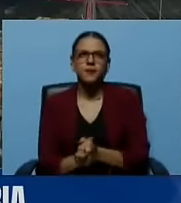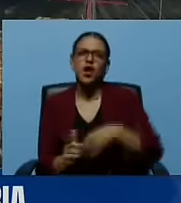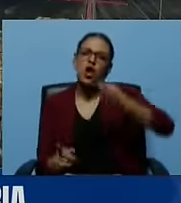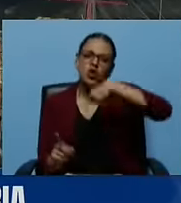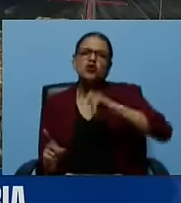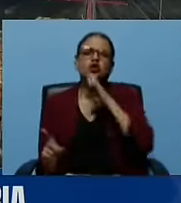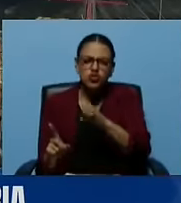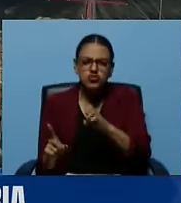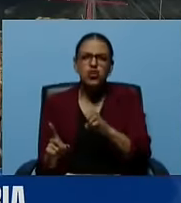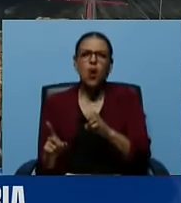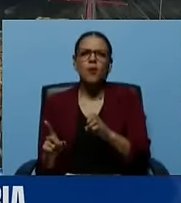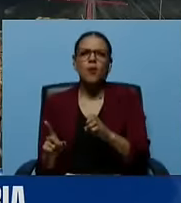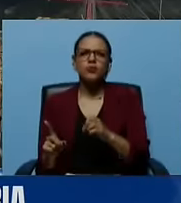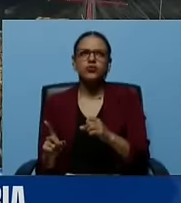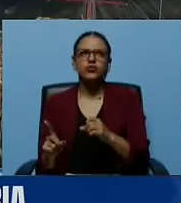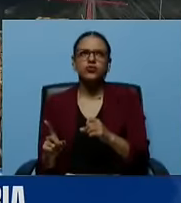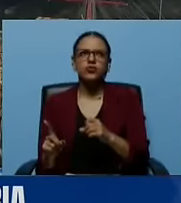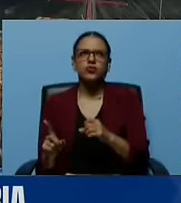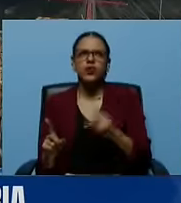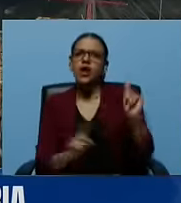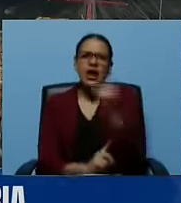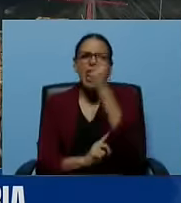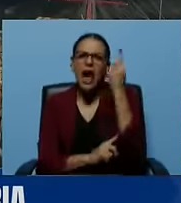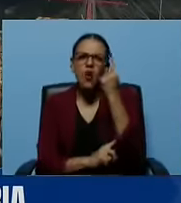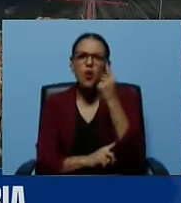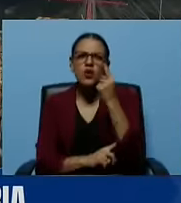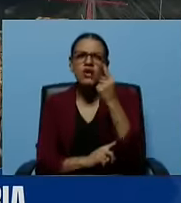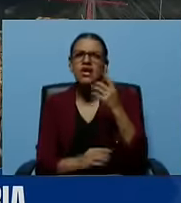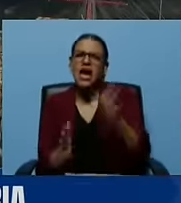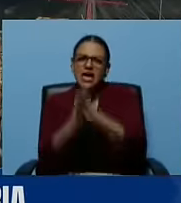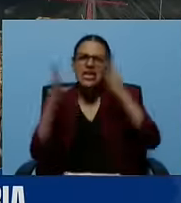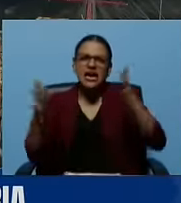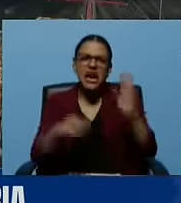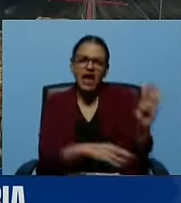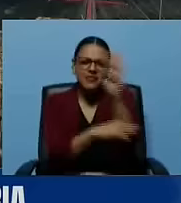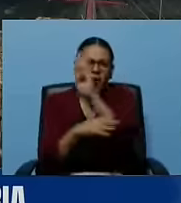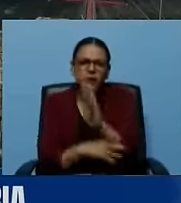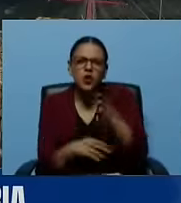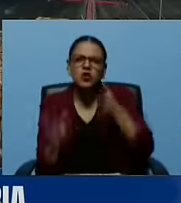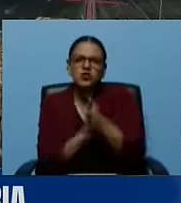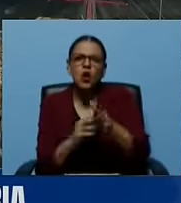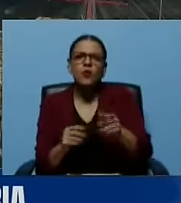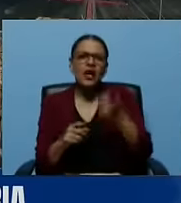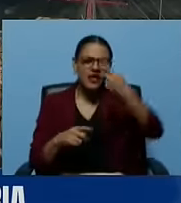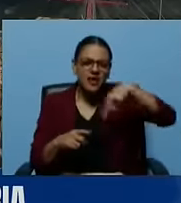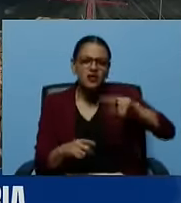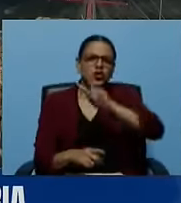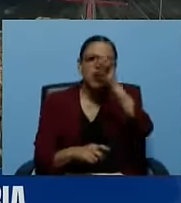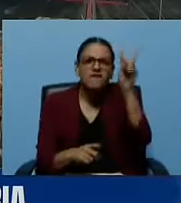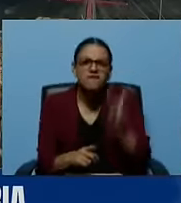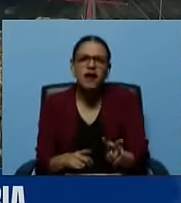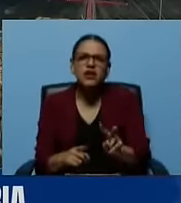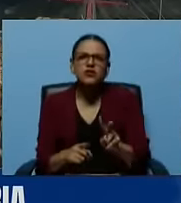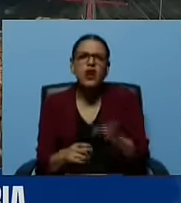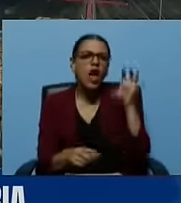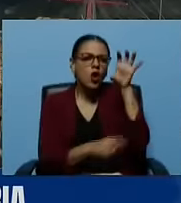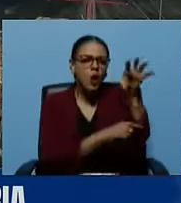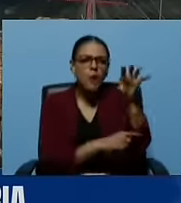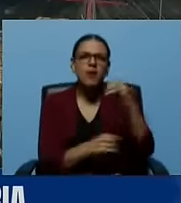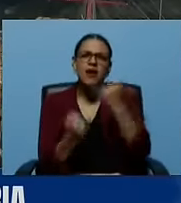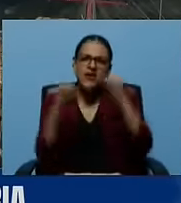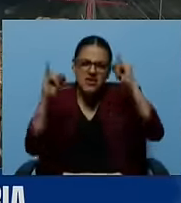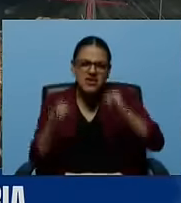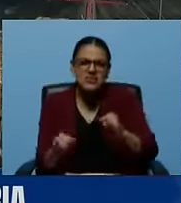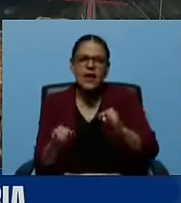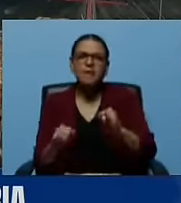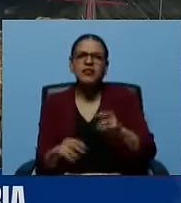Somos nosotros la única y más grande garantía de la existencia de Venezuela como país soberano,